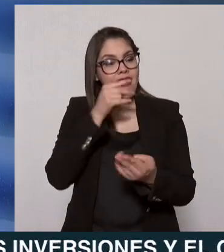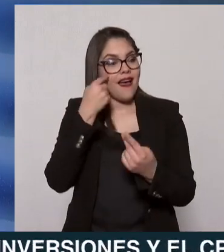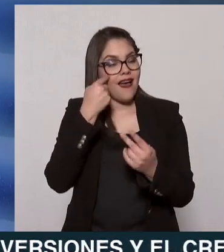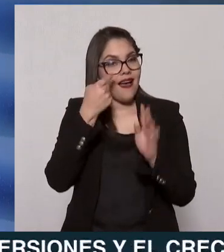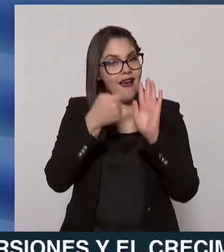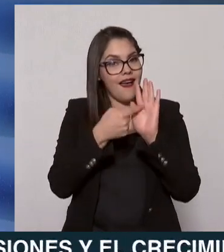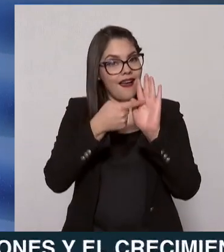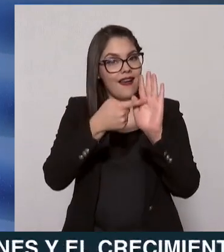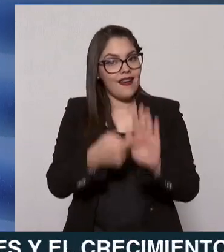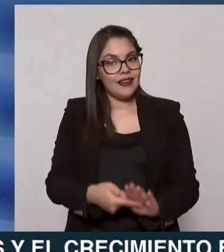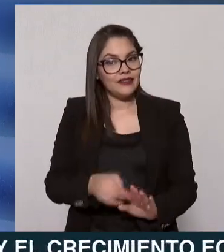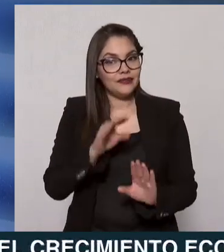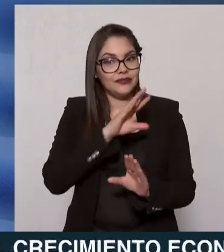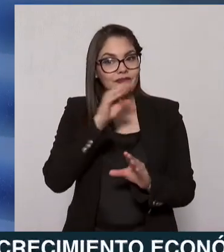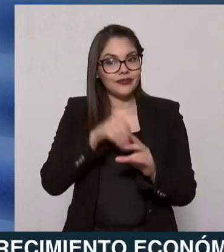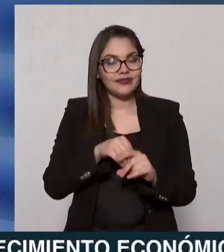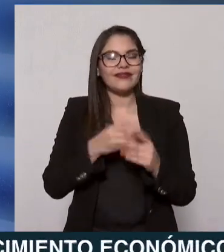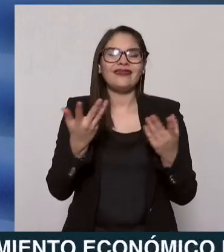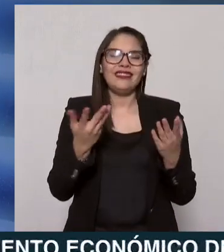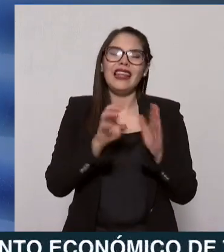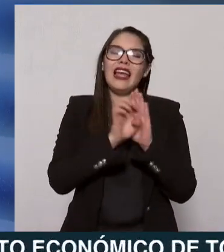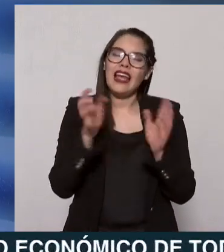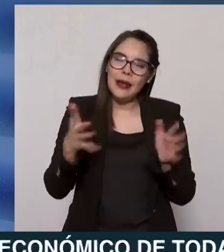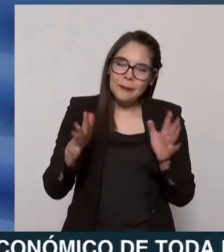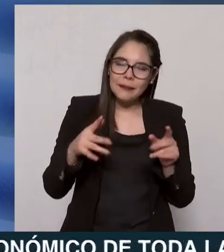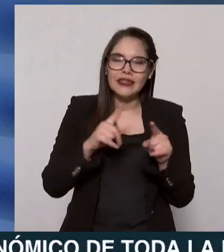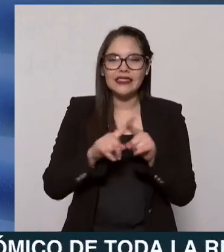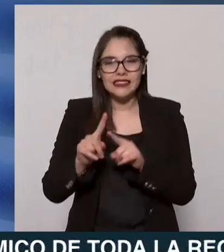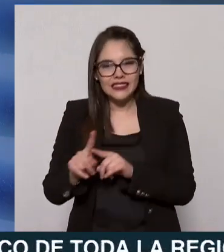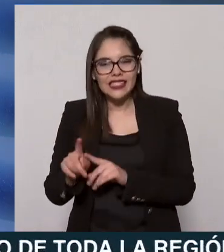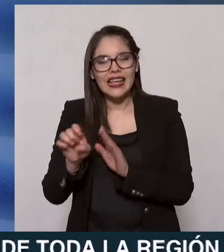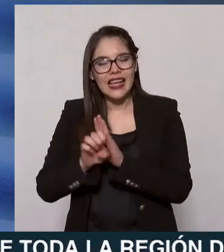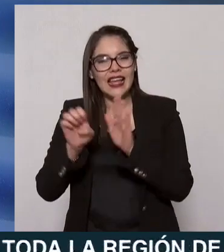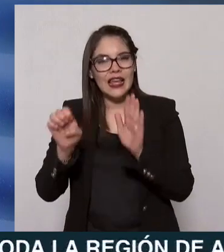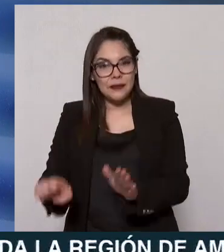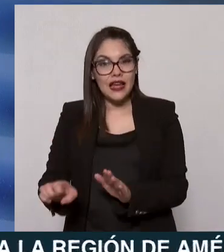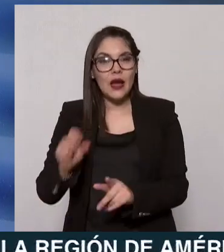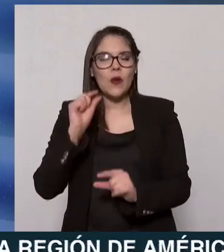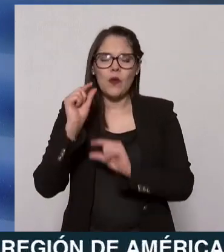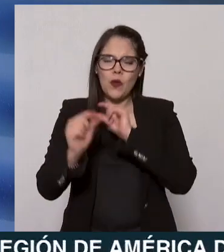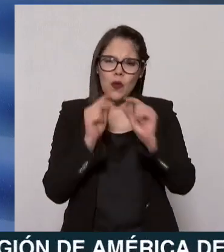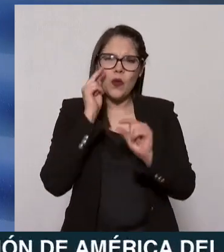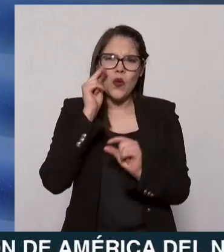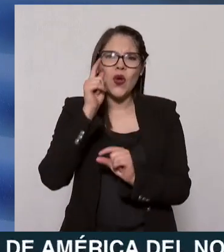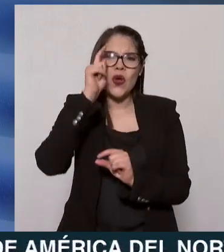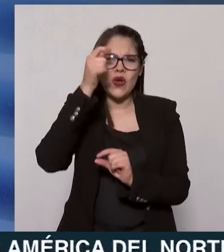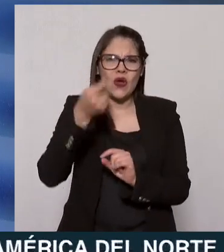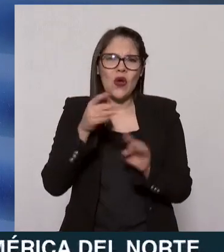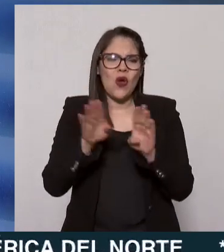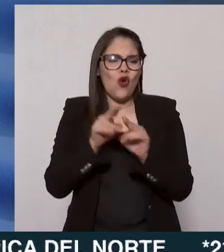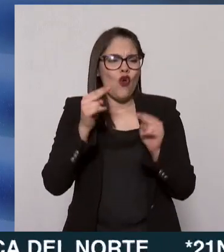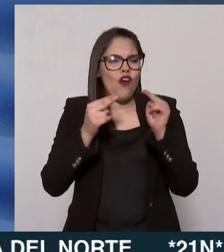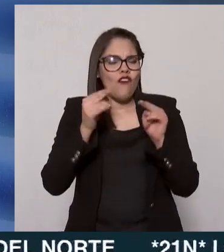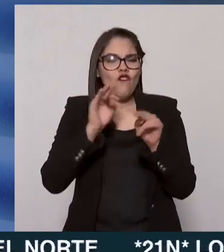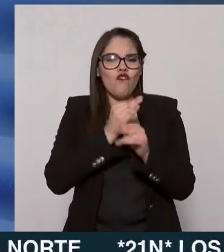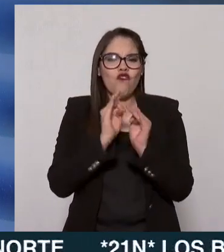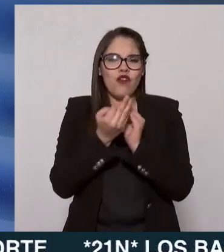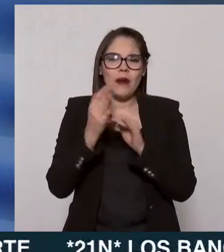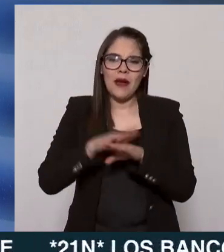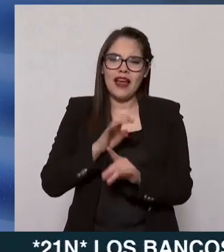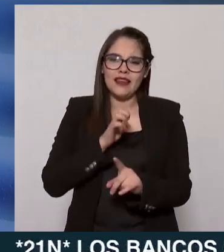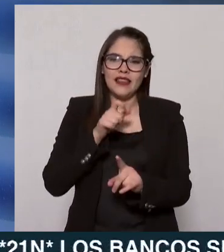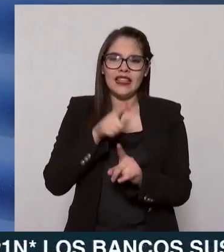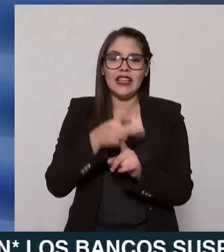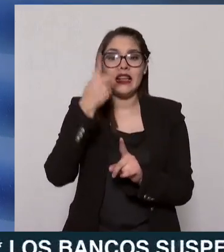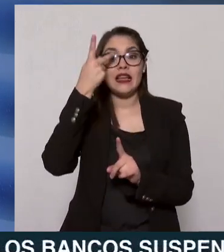en las manos y en los pies, etcétera. Entonces, el fenómeno que se va viendo es este nivel de especialización, pero